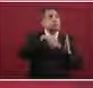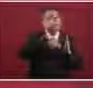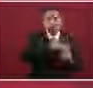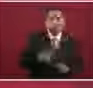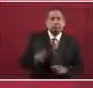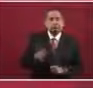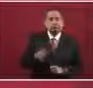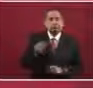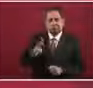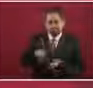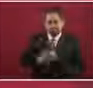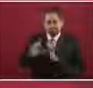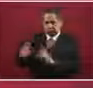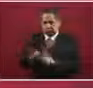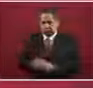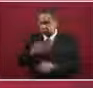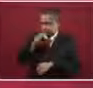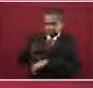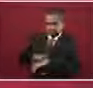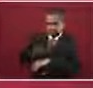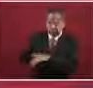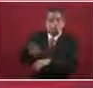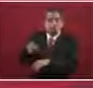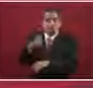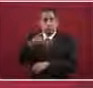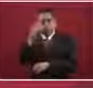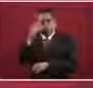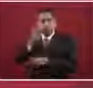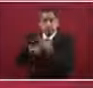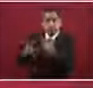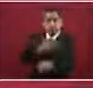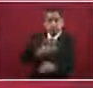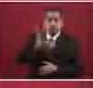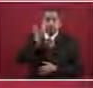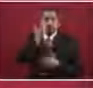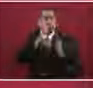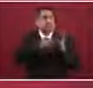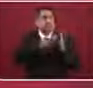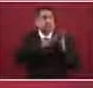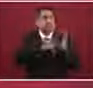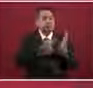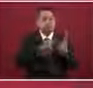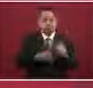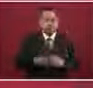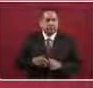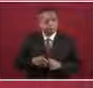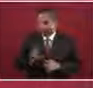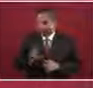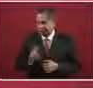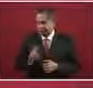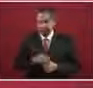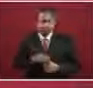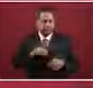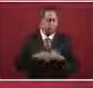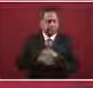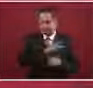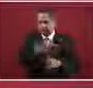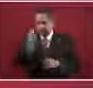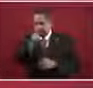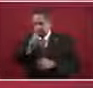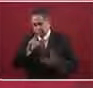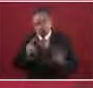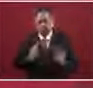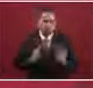hospital porque sabían que iba usted a venir. Y sí, llego, no en todos los casos